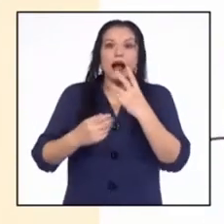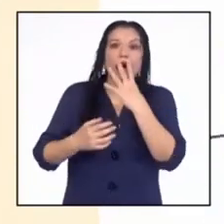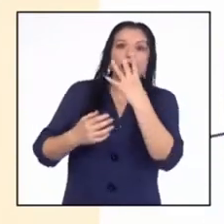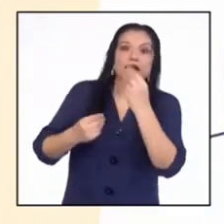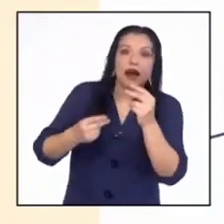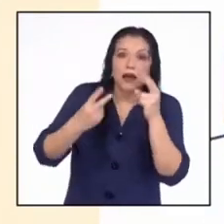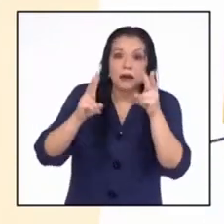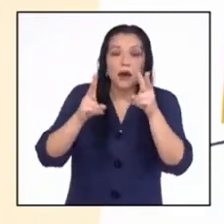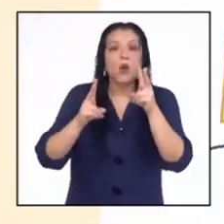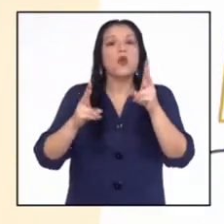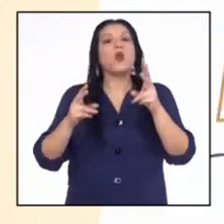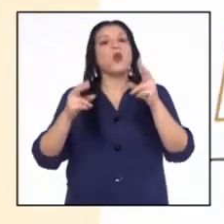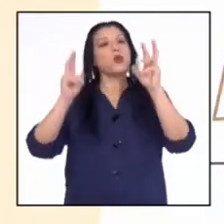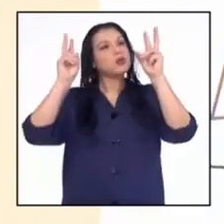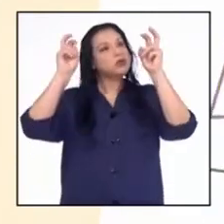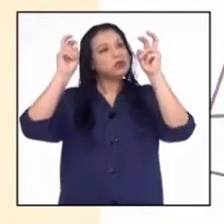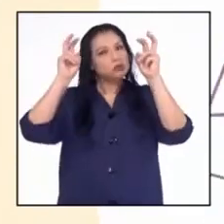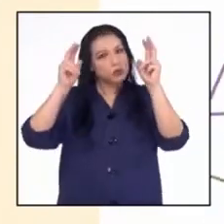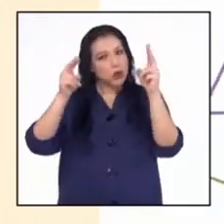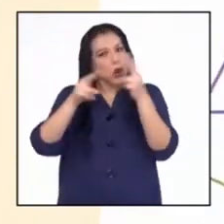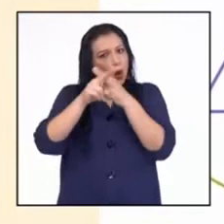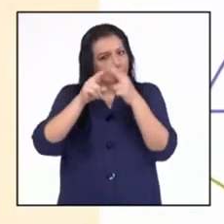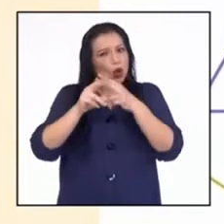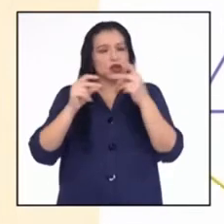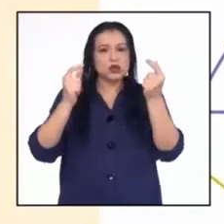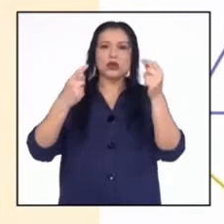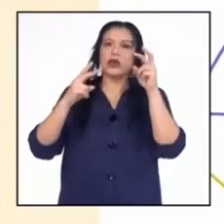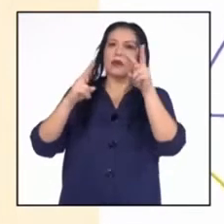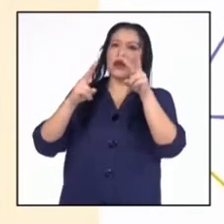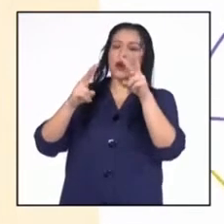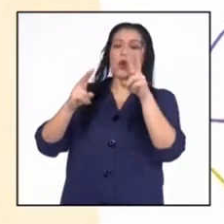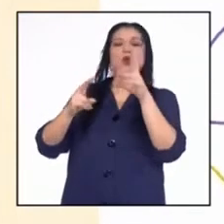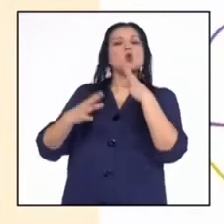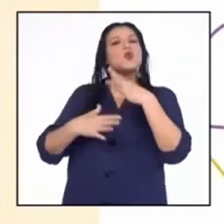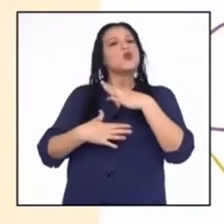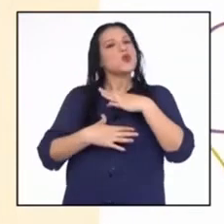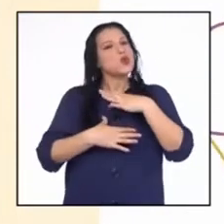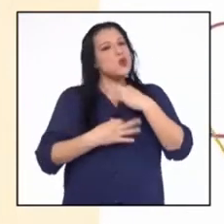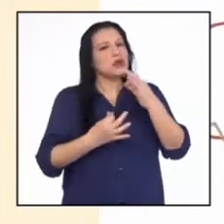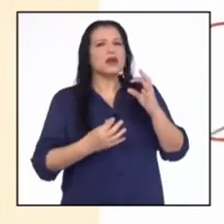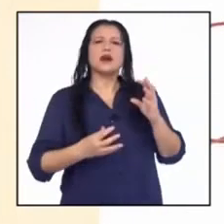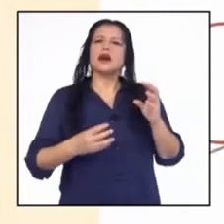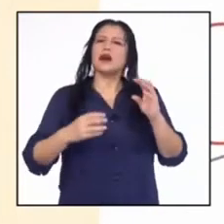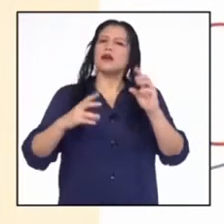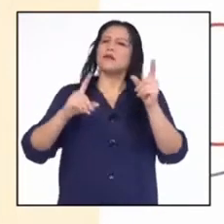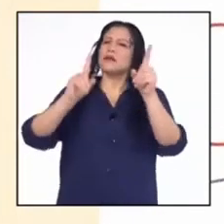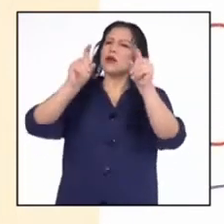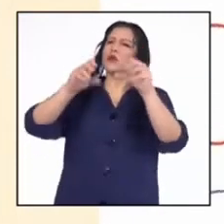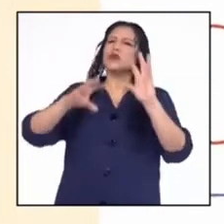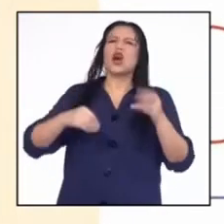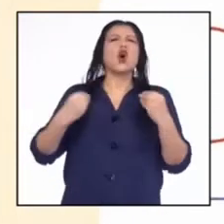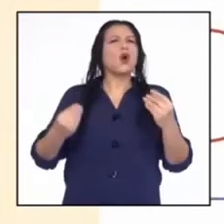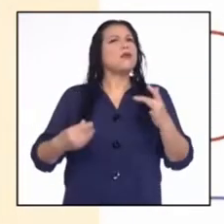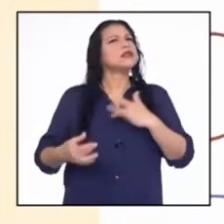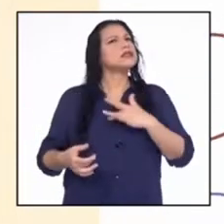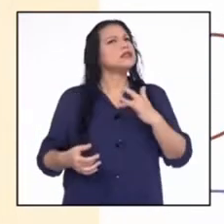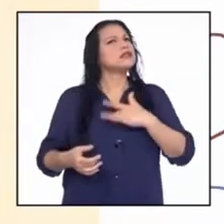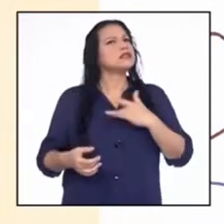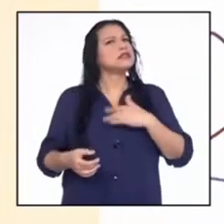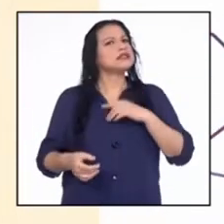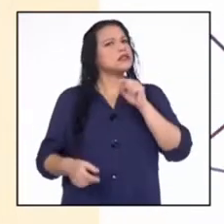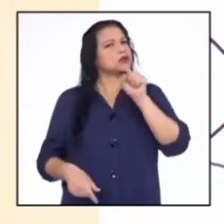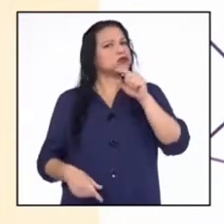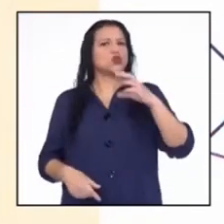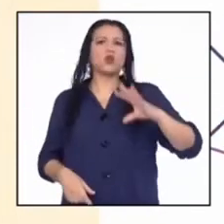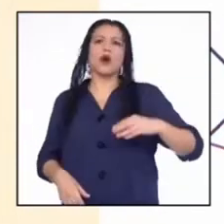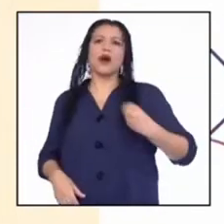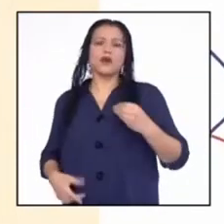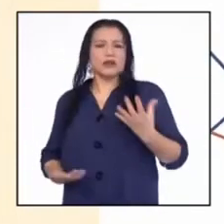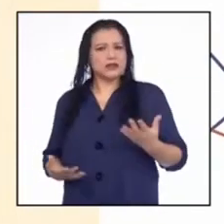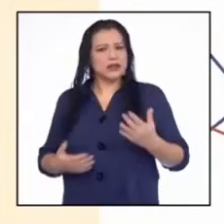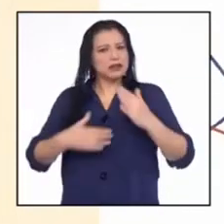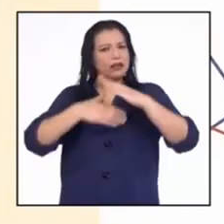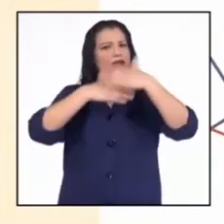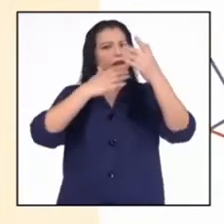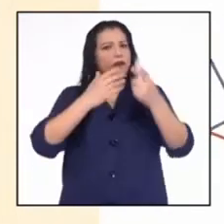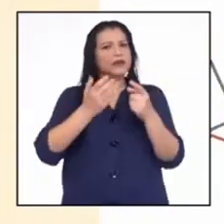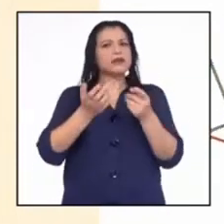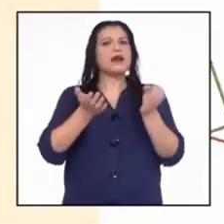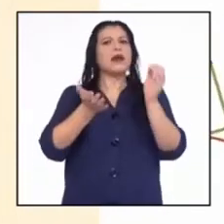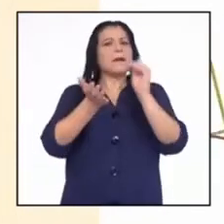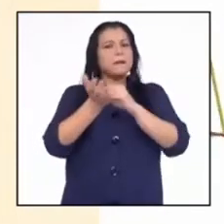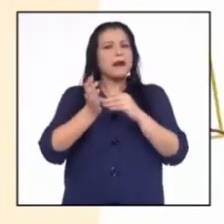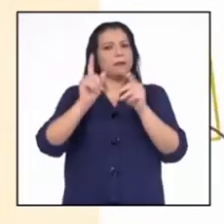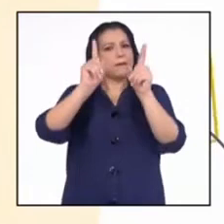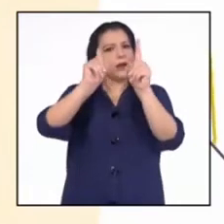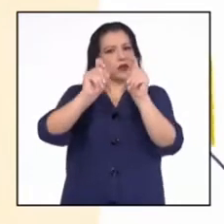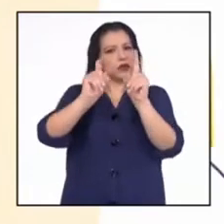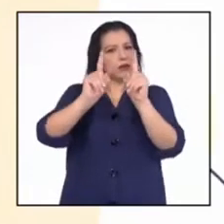título, corto y que atrae, pues nos dice ¿cómo te sentiste al ser adolescente? Y luego vienen más preguntas. Pero